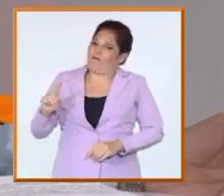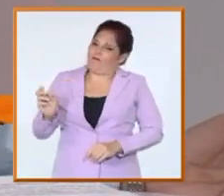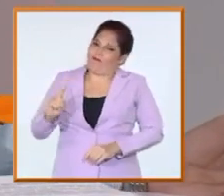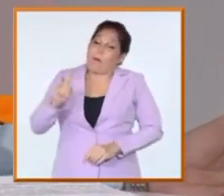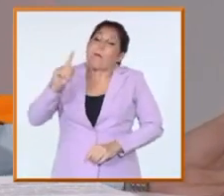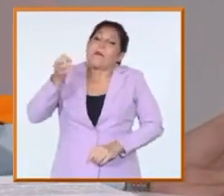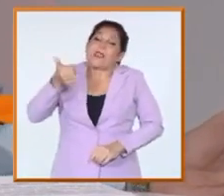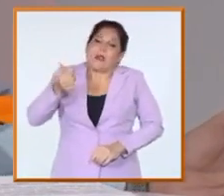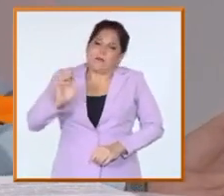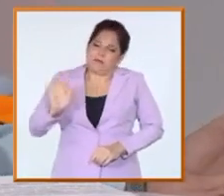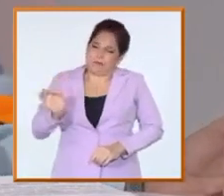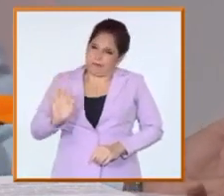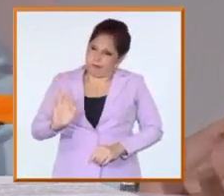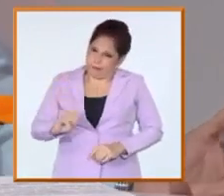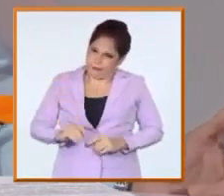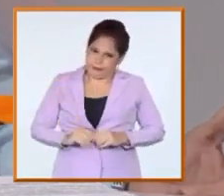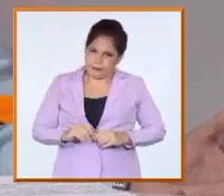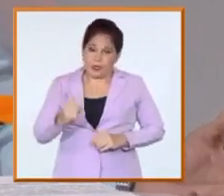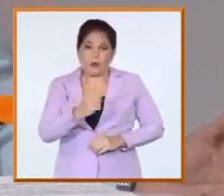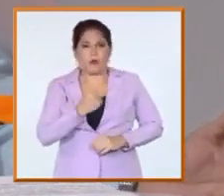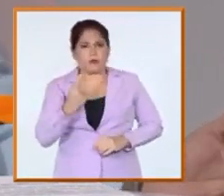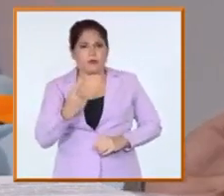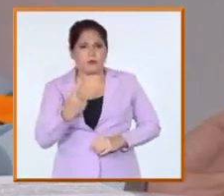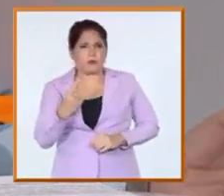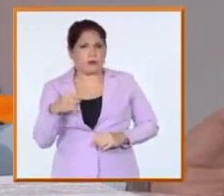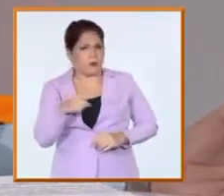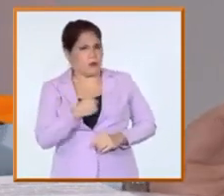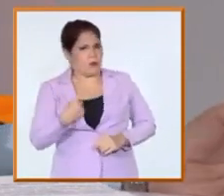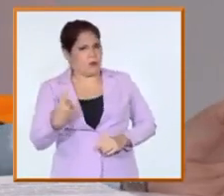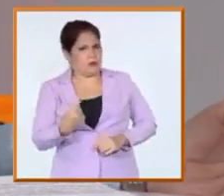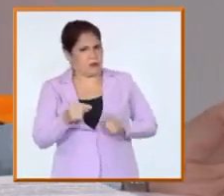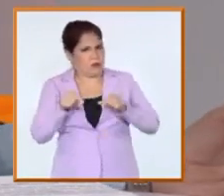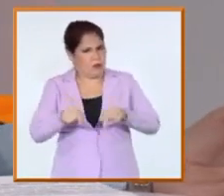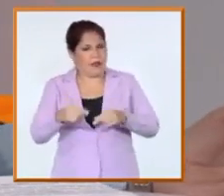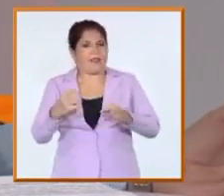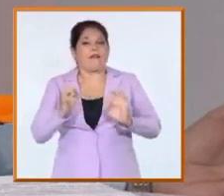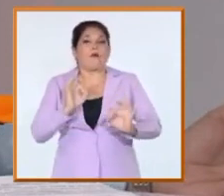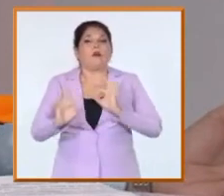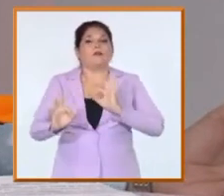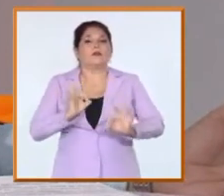no ha sido factibles nosotros en primer lugar tenemos que asegurar